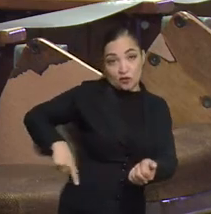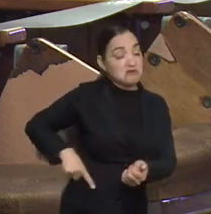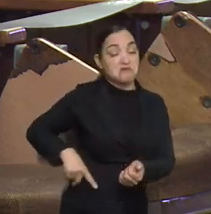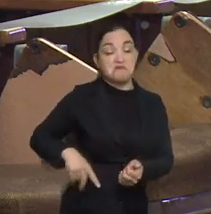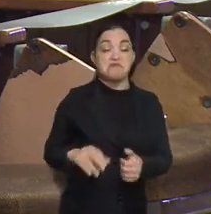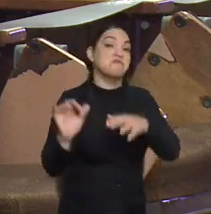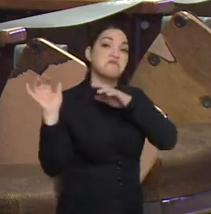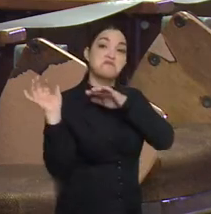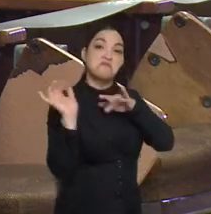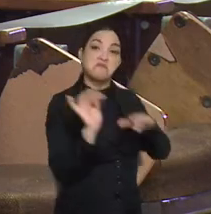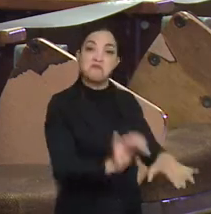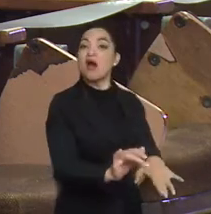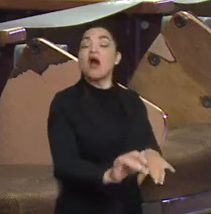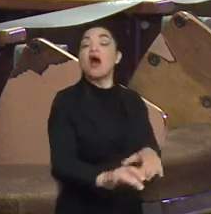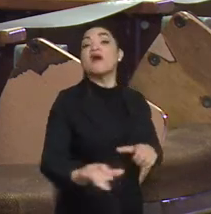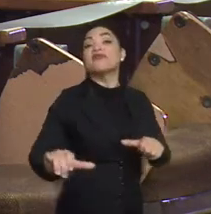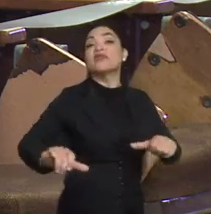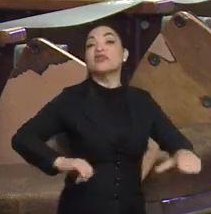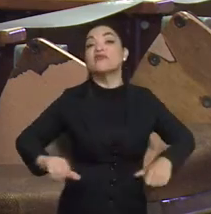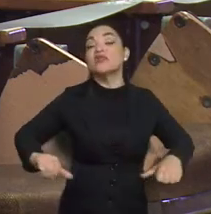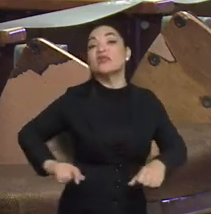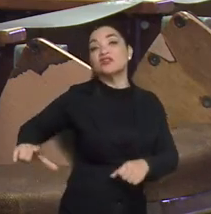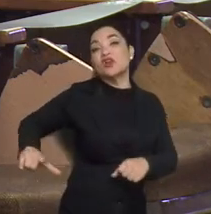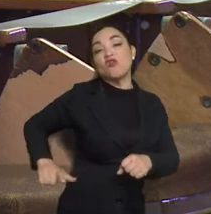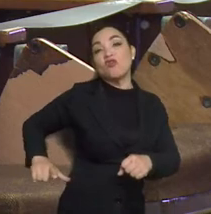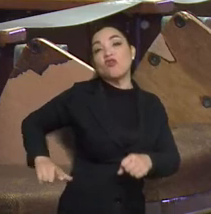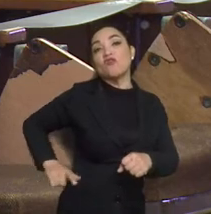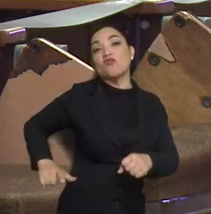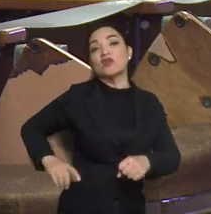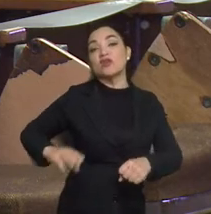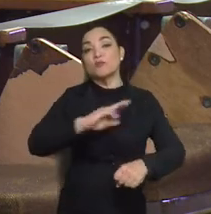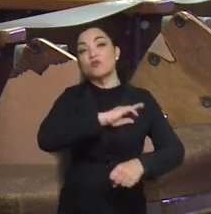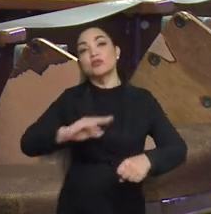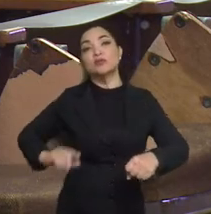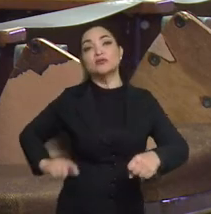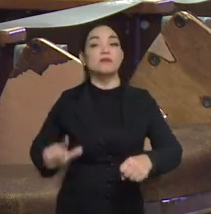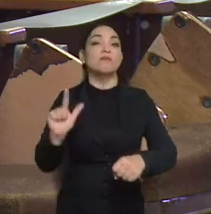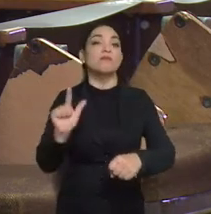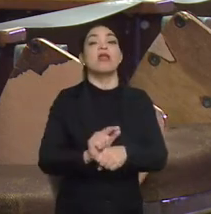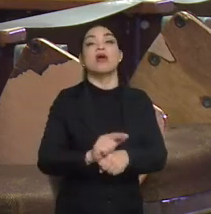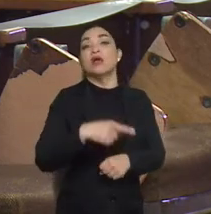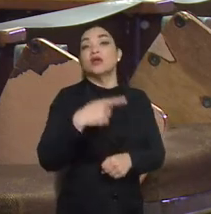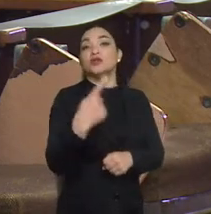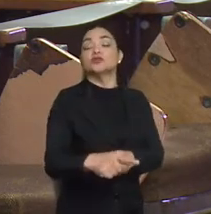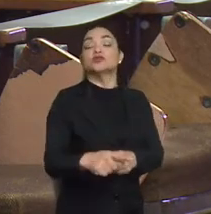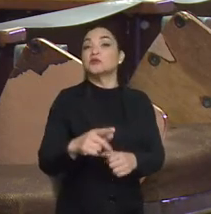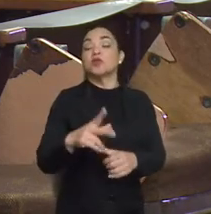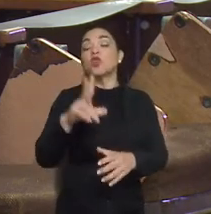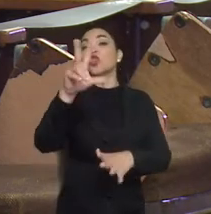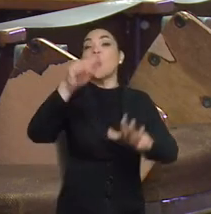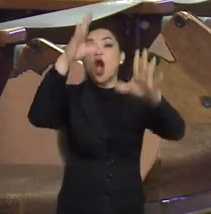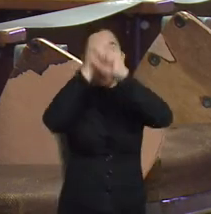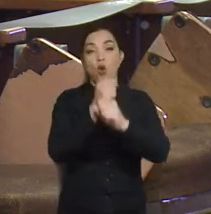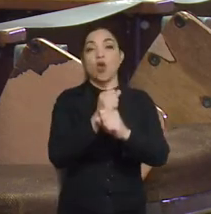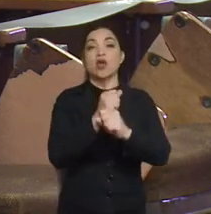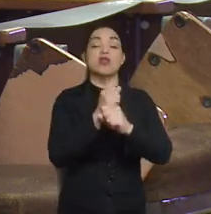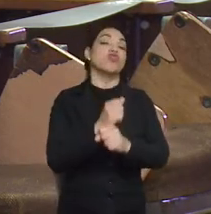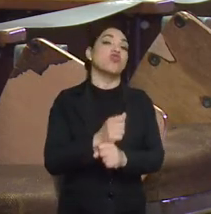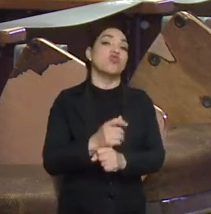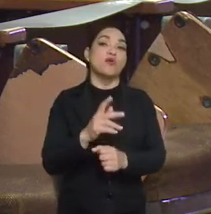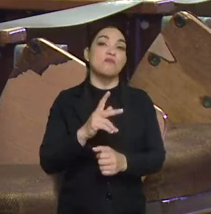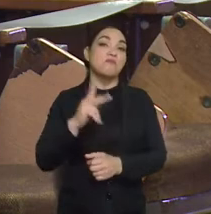municipal por cuestiones políticas entre él y el alcalde. ¿Qué es lo que piensa hacerse